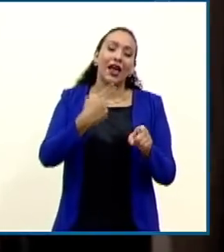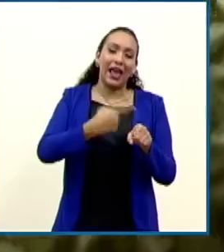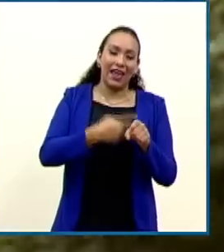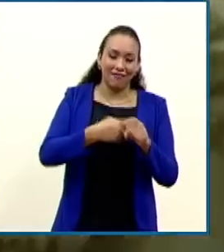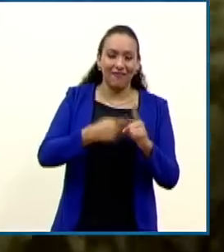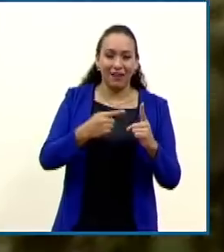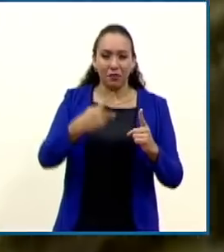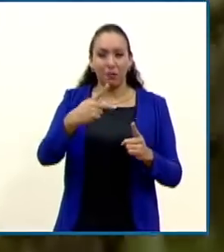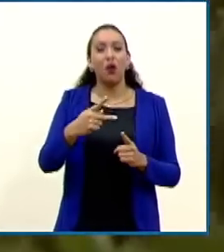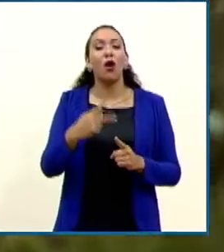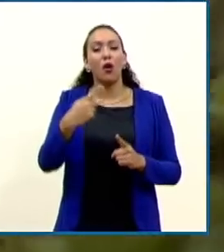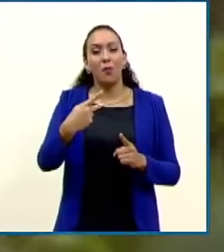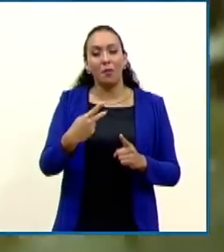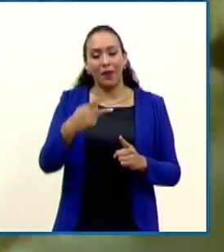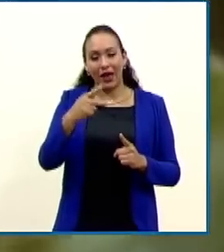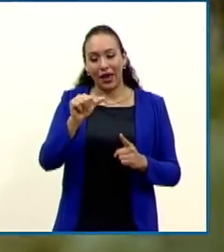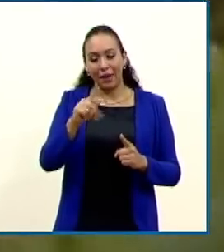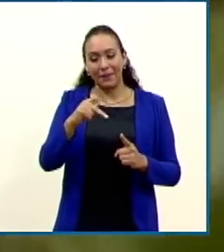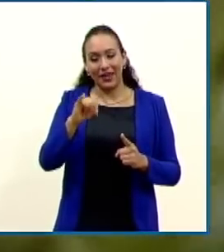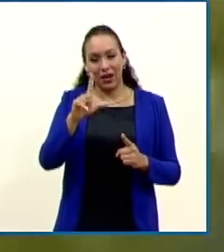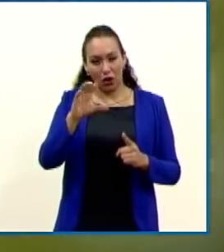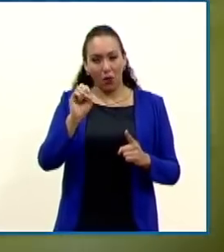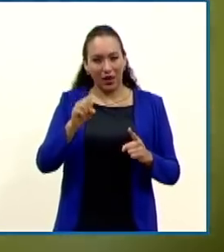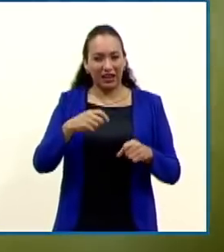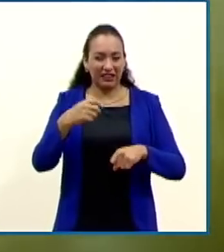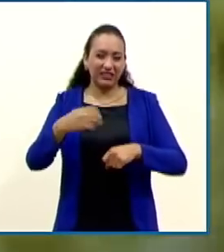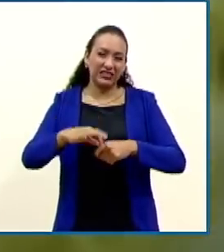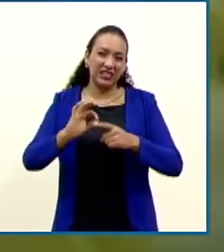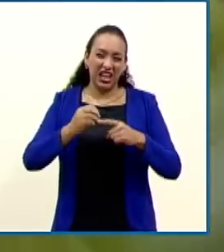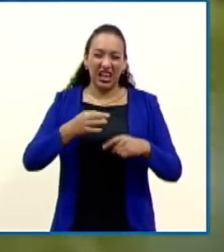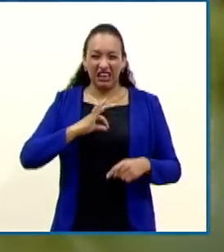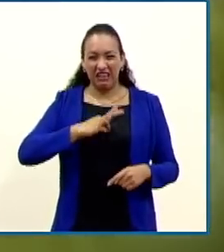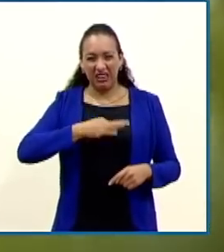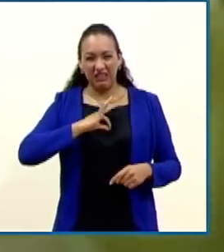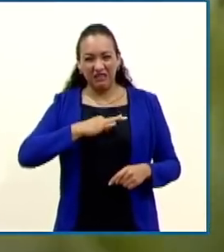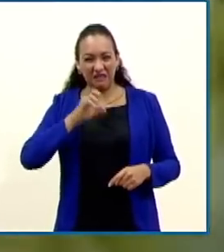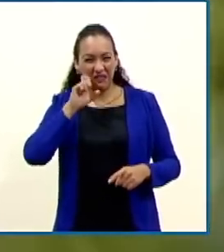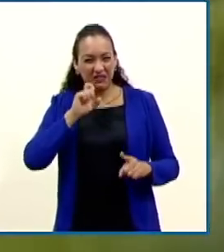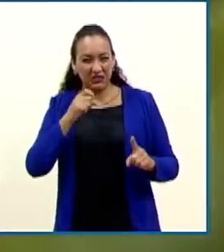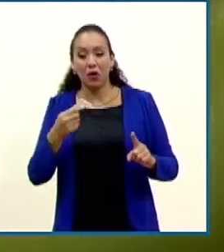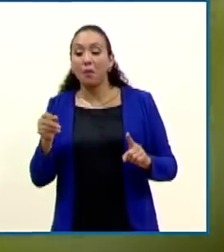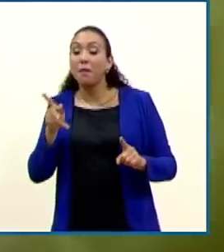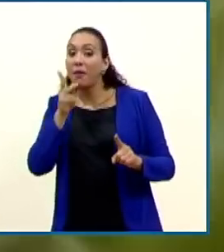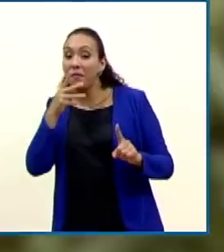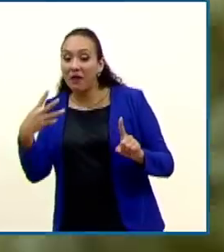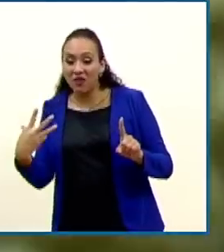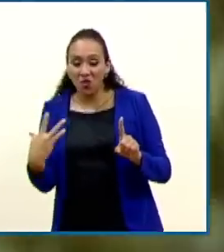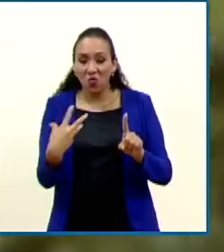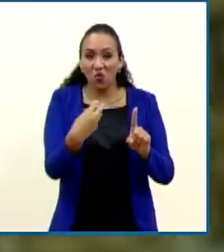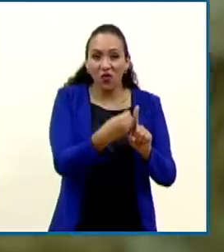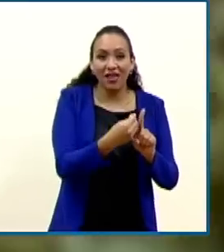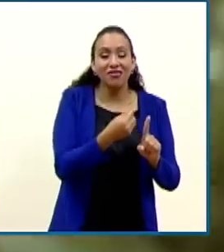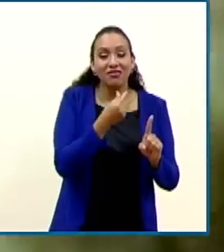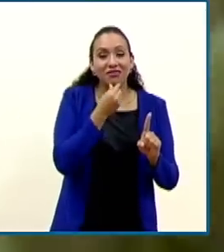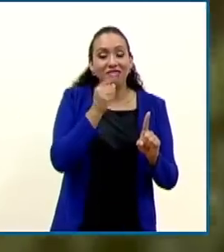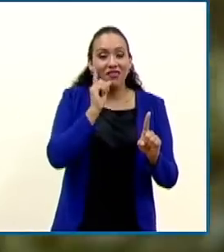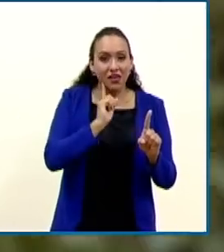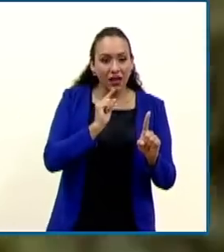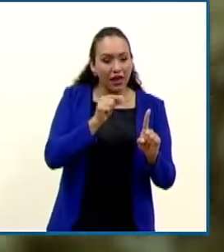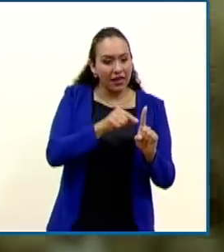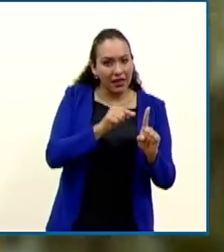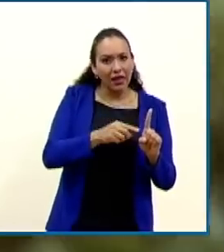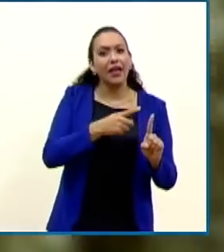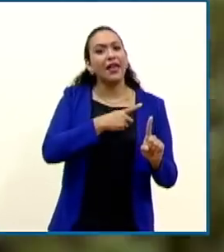de Derechos Humanos resaltó que se debe respetar la posibilidad de que las víctimas menores de edad participen en